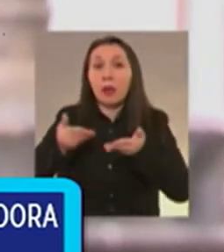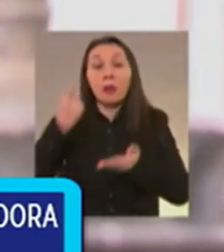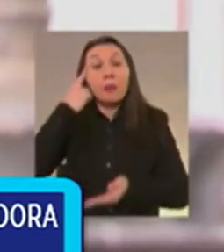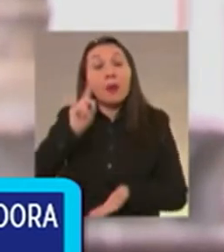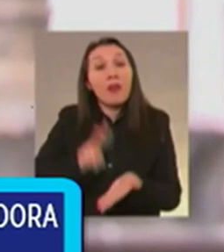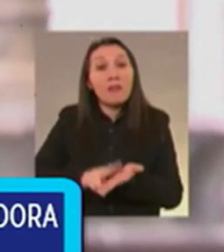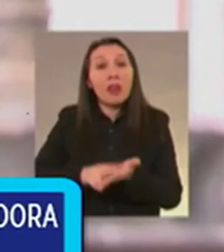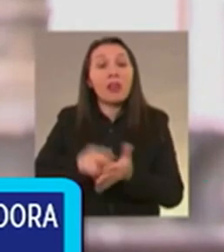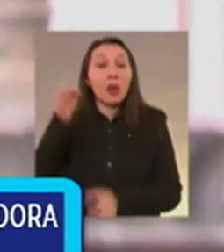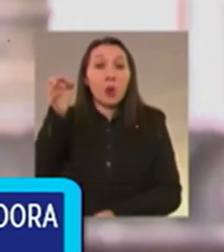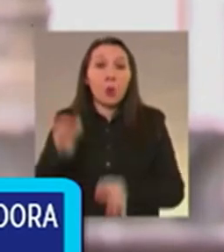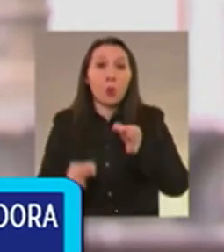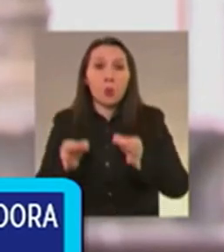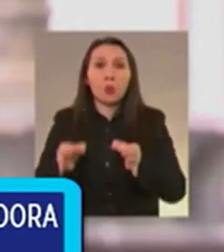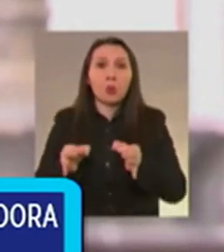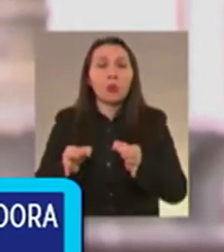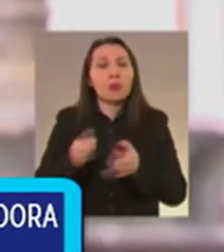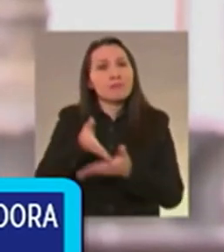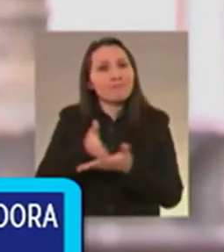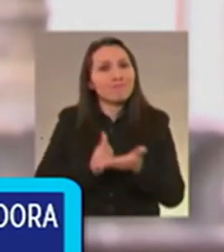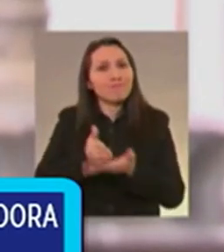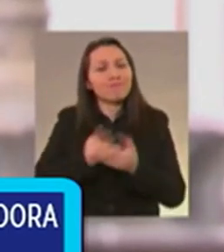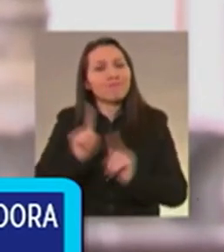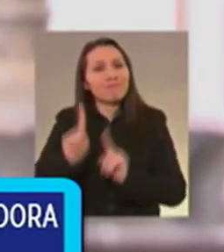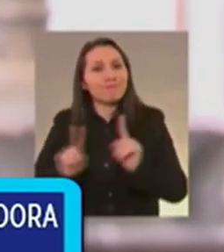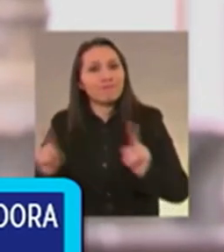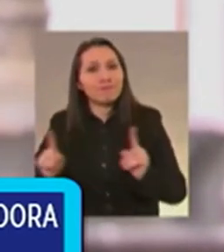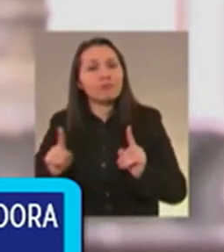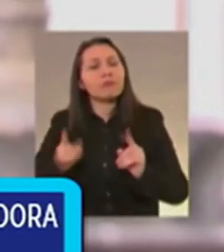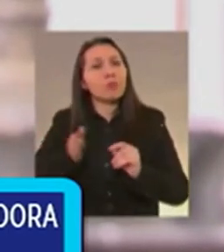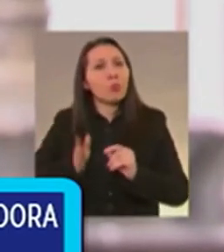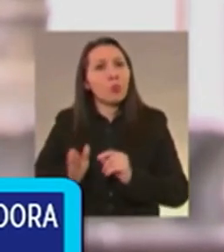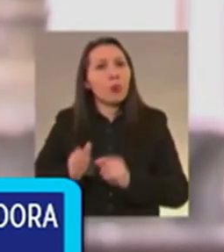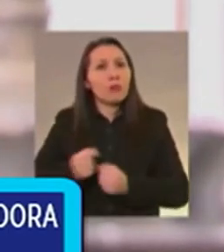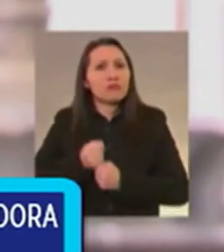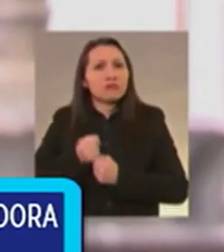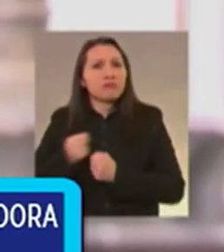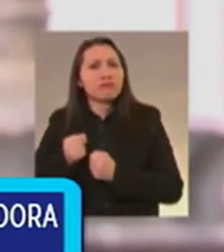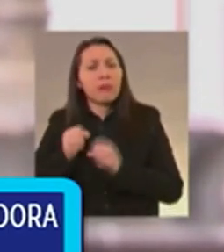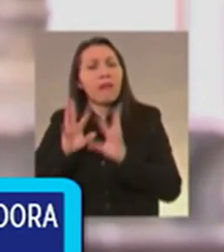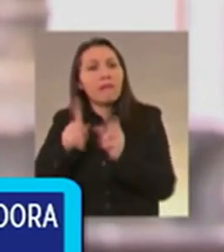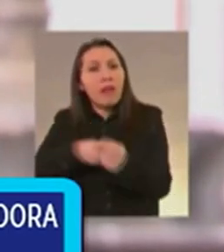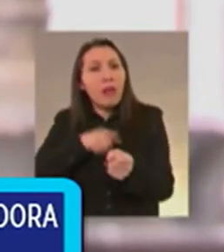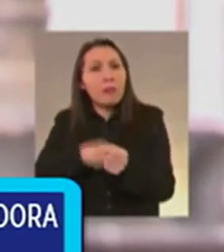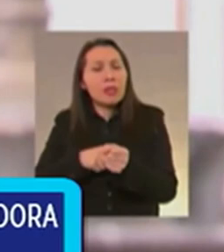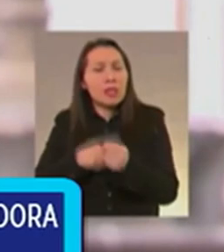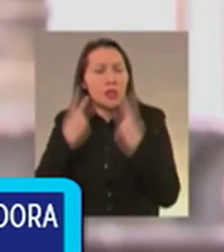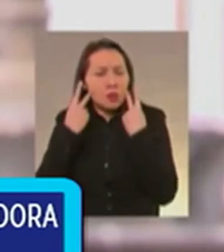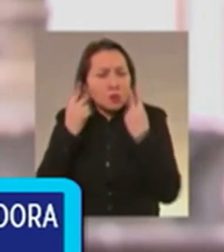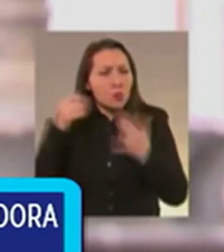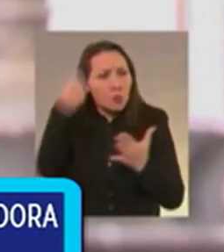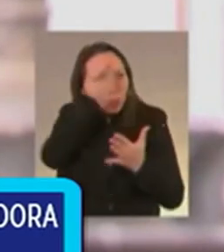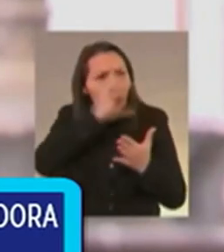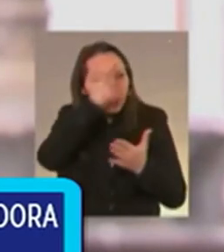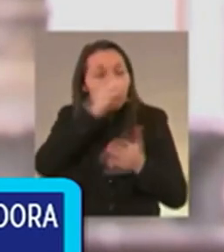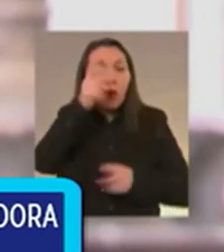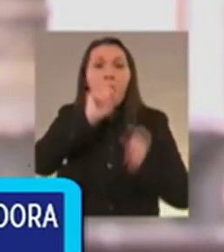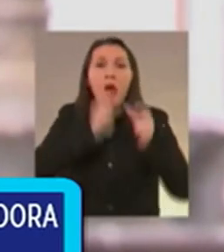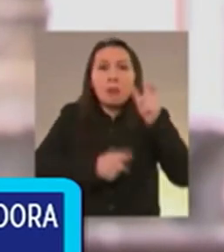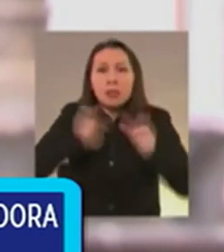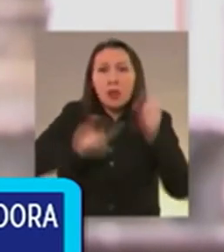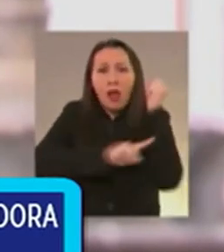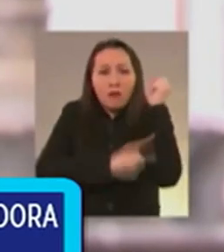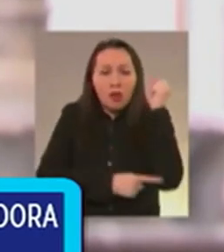verdad y la justicia han sido parcial, sostenida por el coraje de las familias de las víctimas, abogados y abogadas